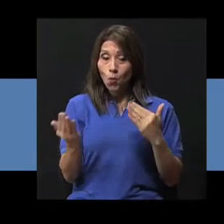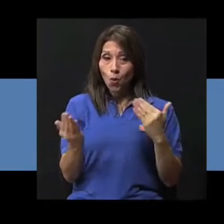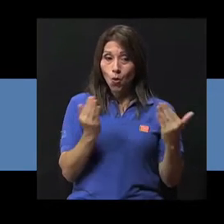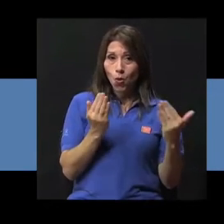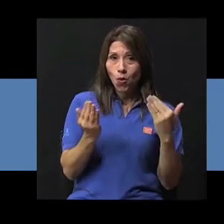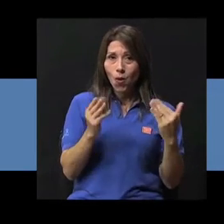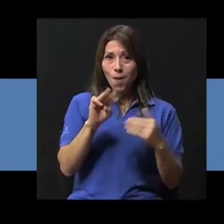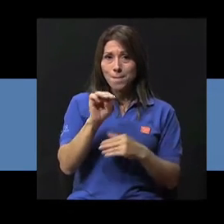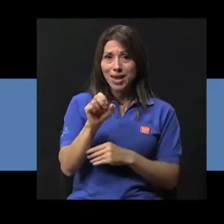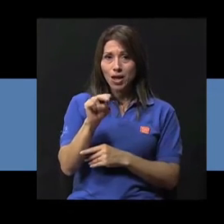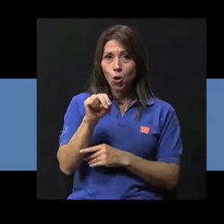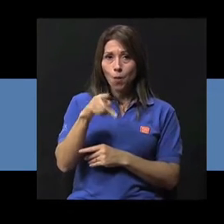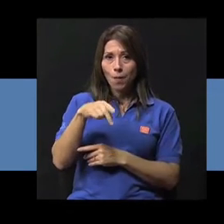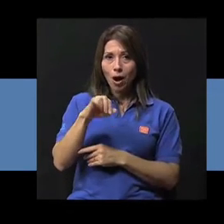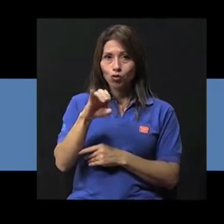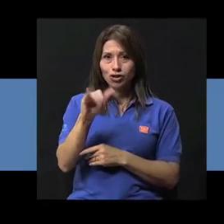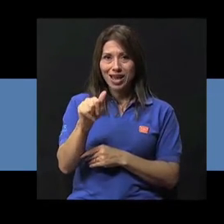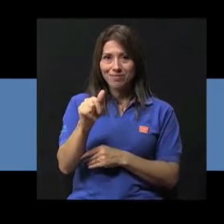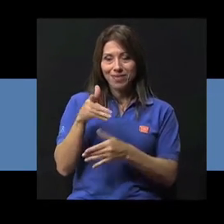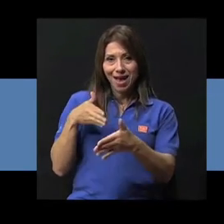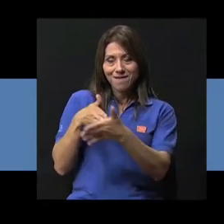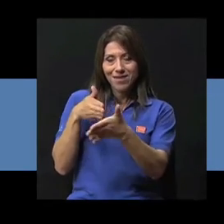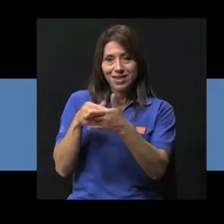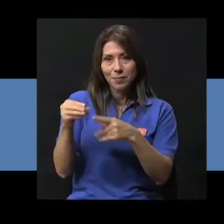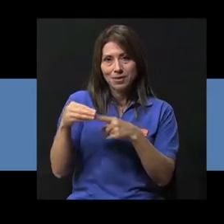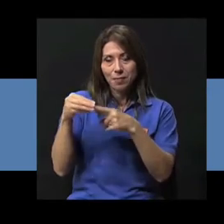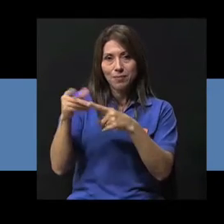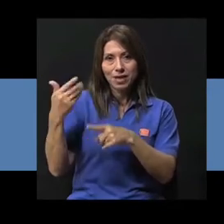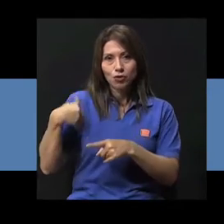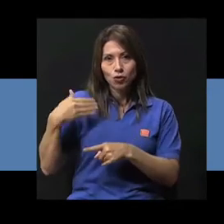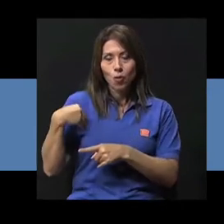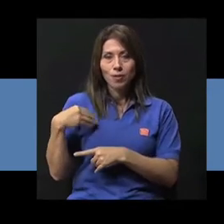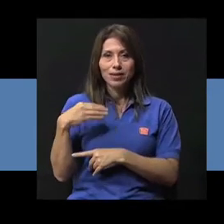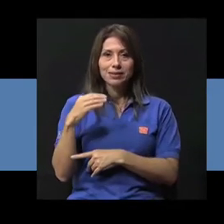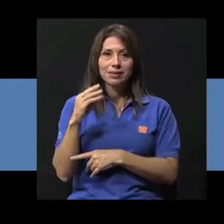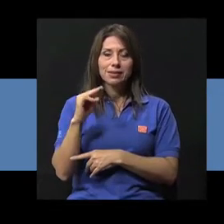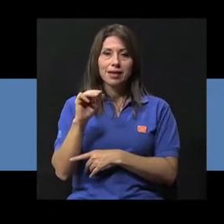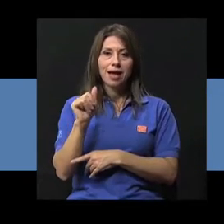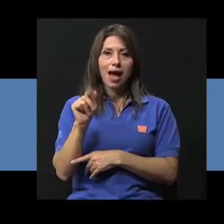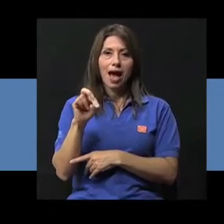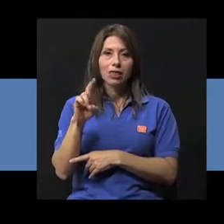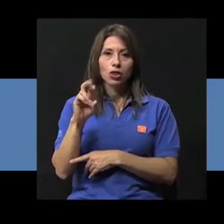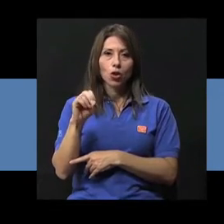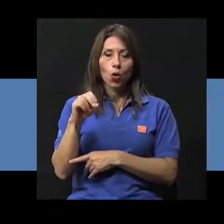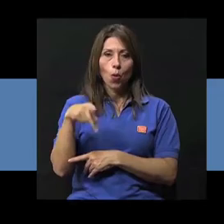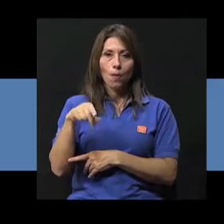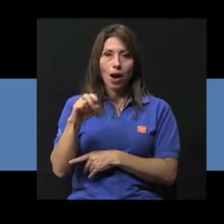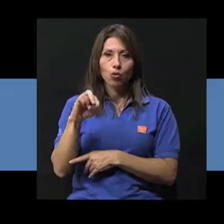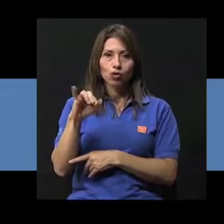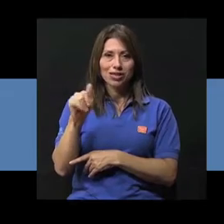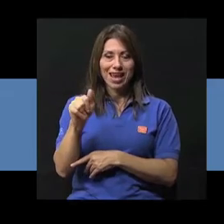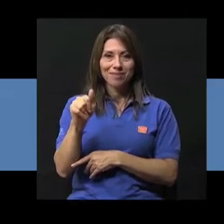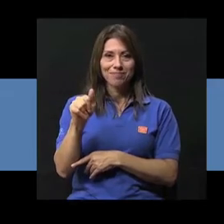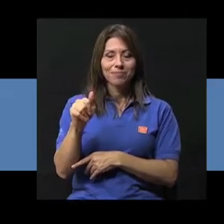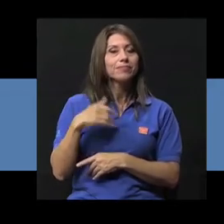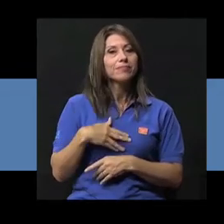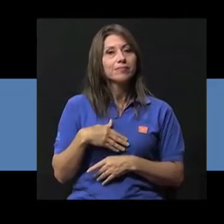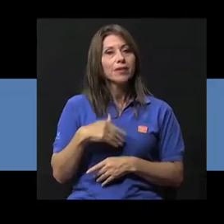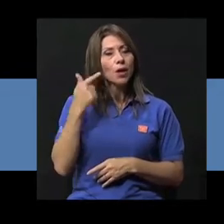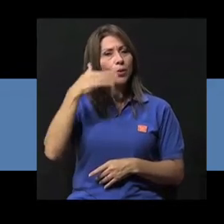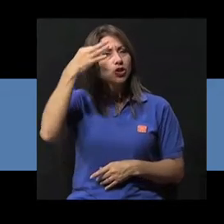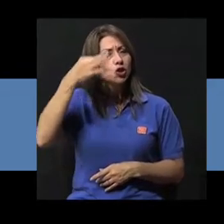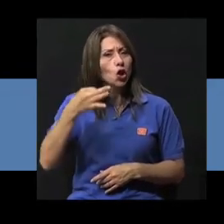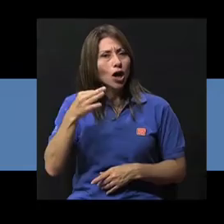la menopausia de los hombres y afecta principalmente, bueno, a los hombres. Sí, sí. Ok, creo